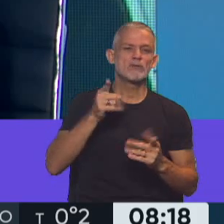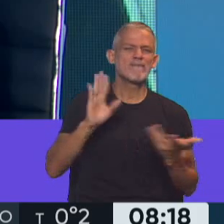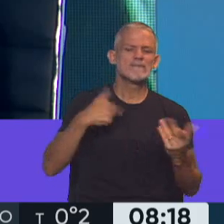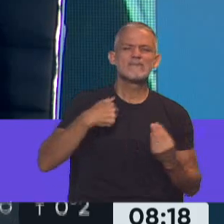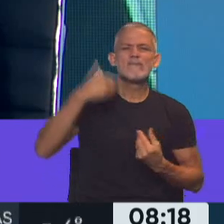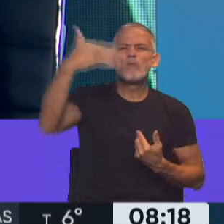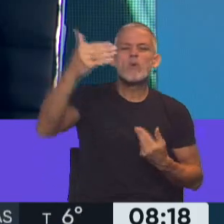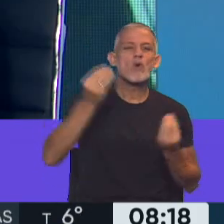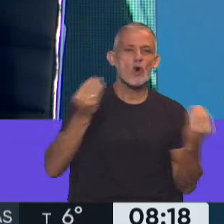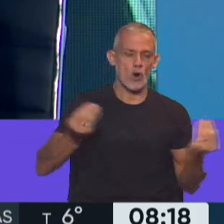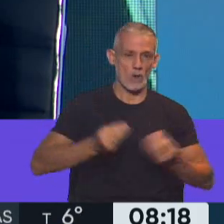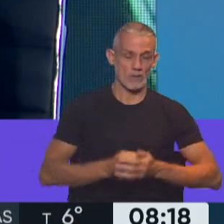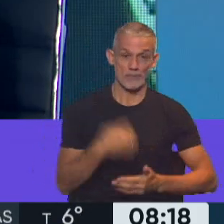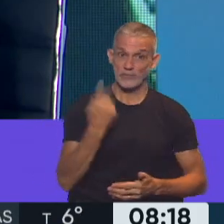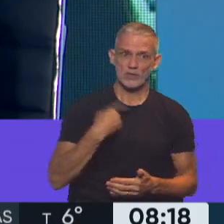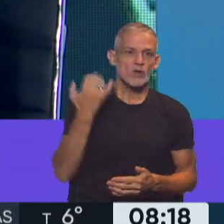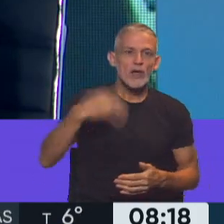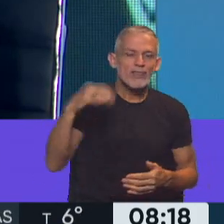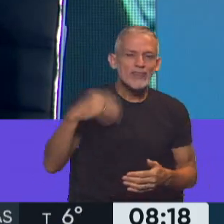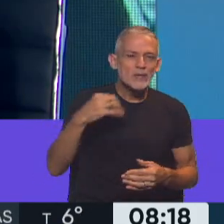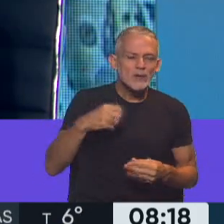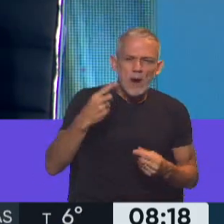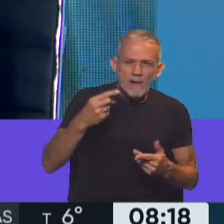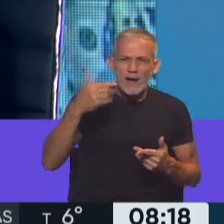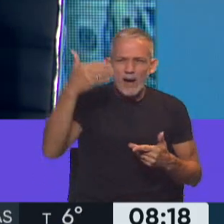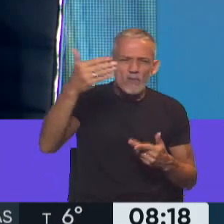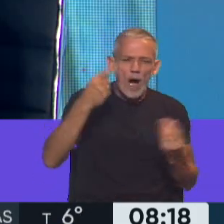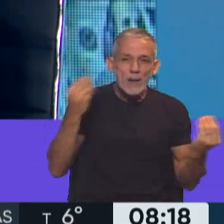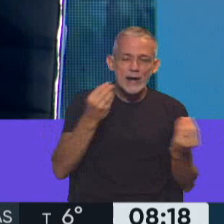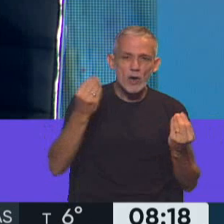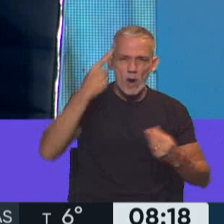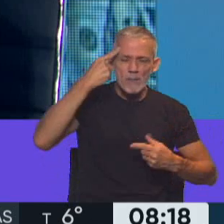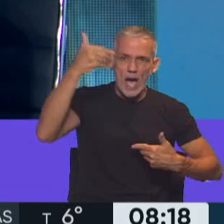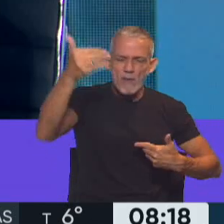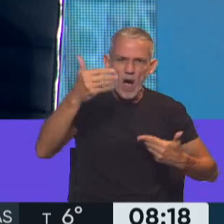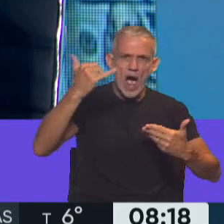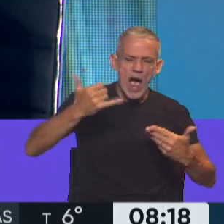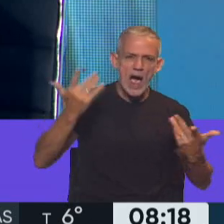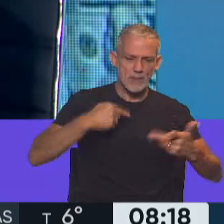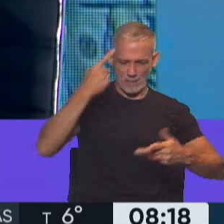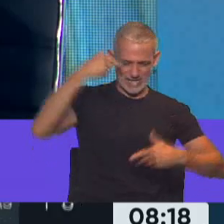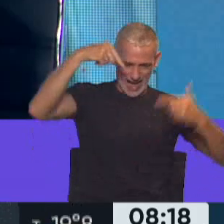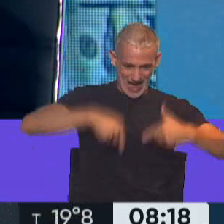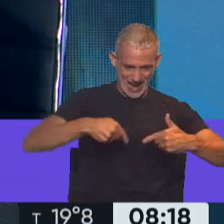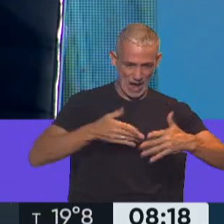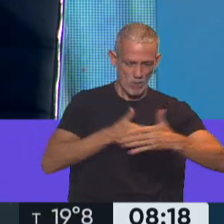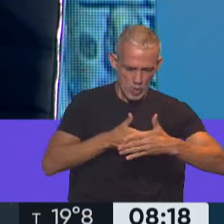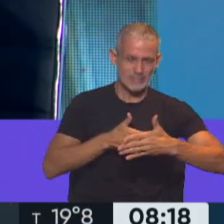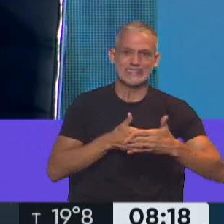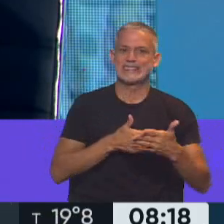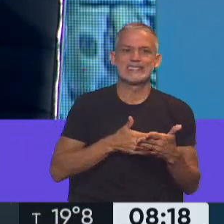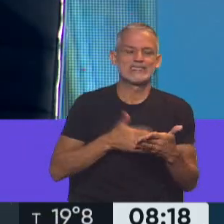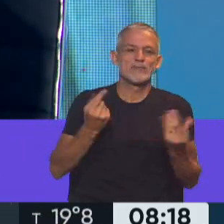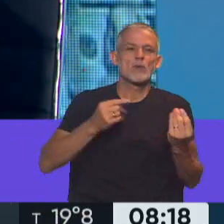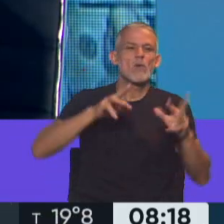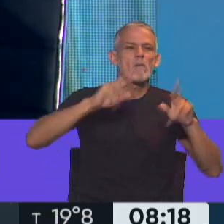predecibilidad, ¿no? Nosotros tenemos que ser previsibles todos los días. El pensar en aquí y en ahora nos impide también mirar